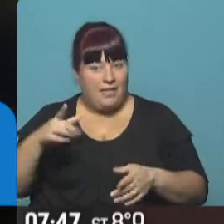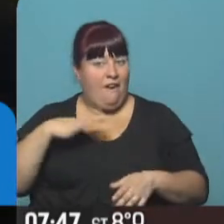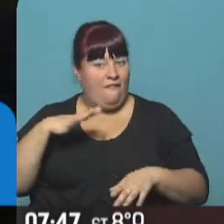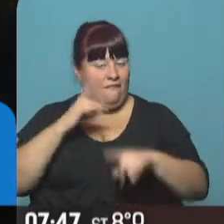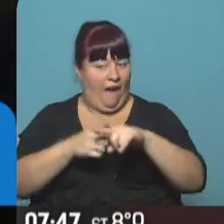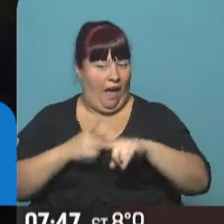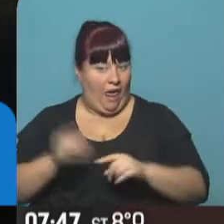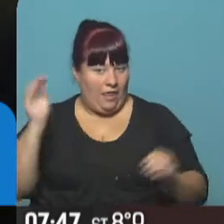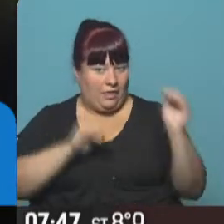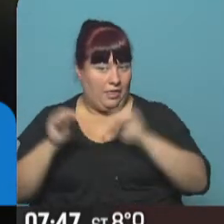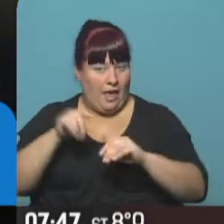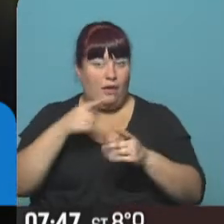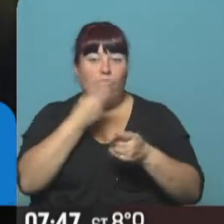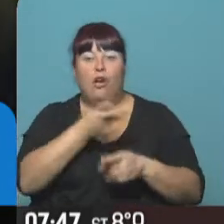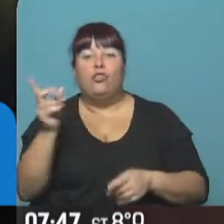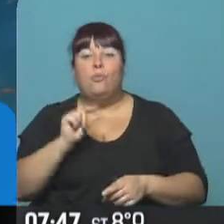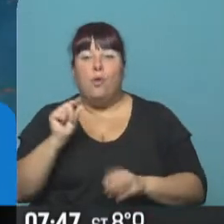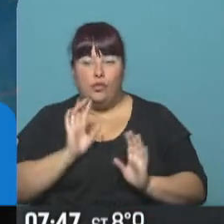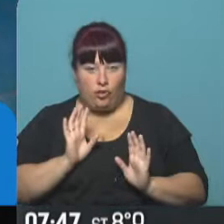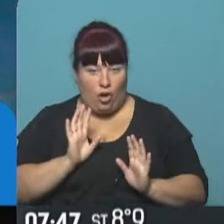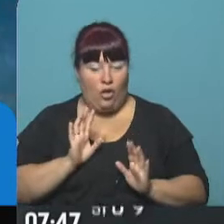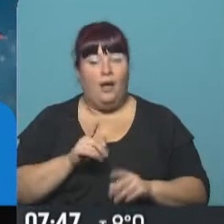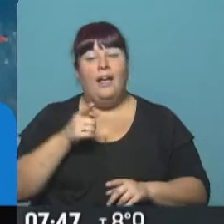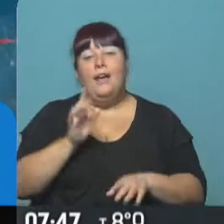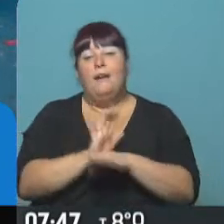se computaron en el conteo provisorio,